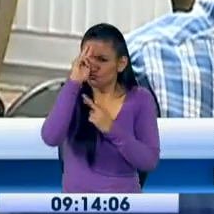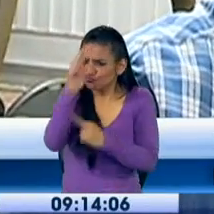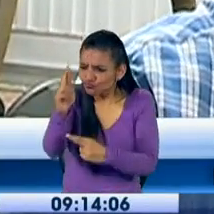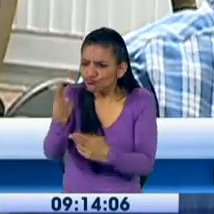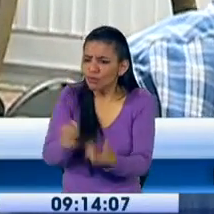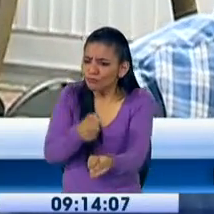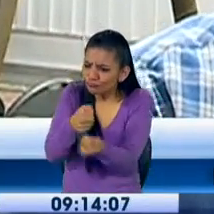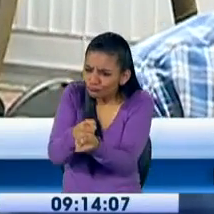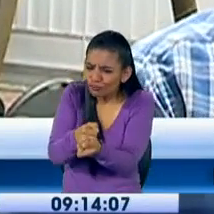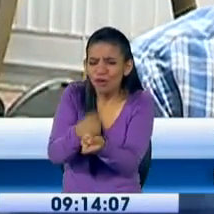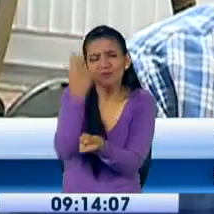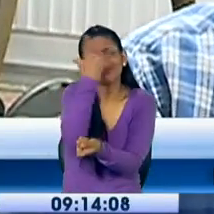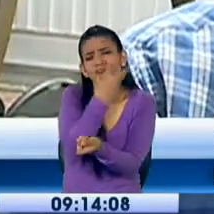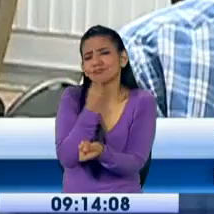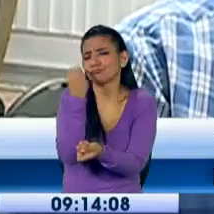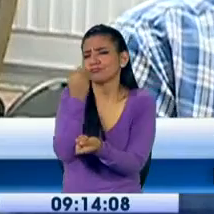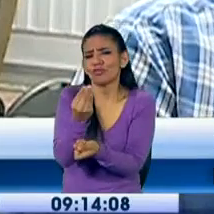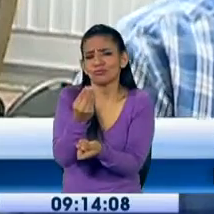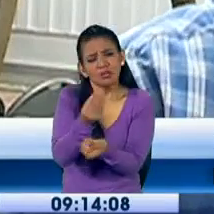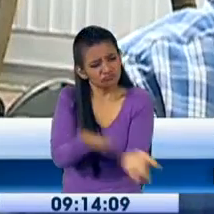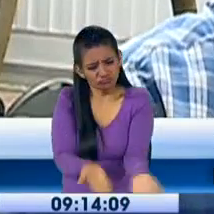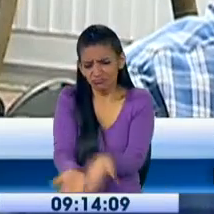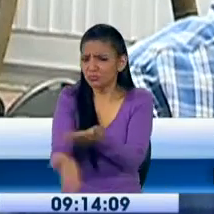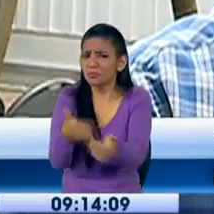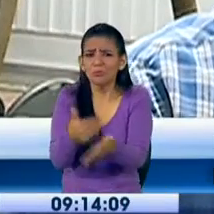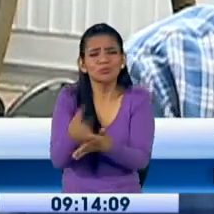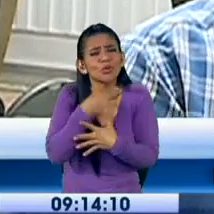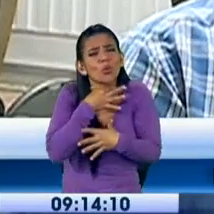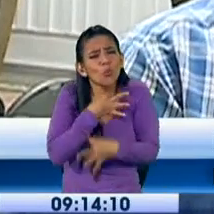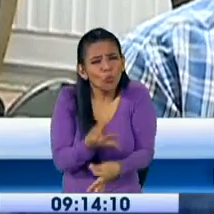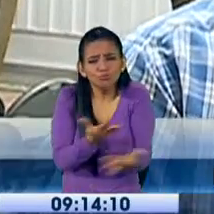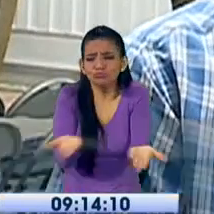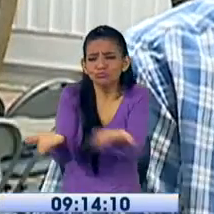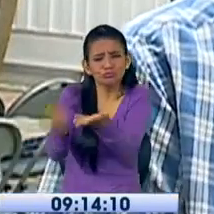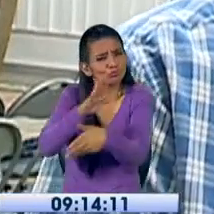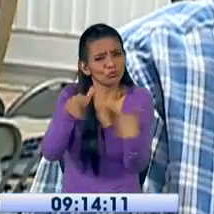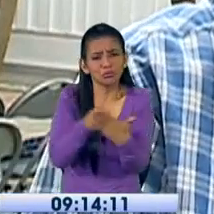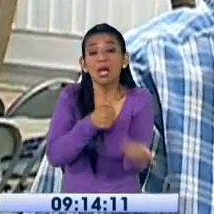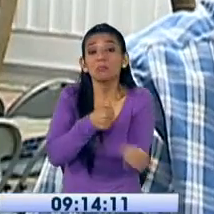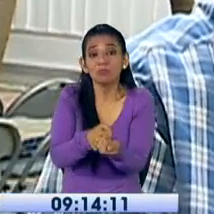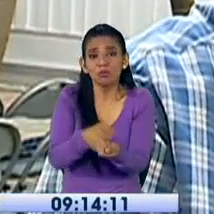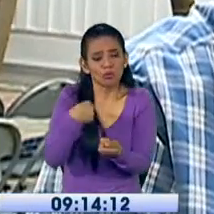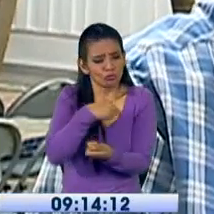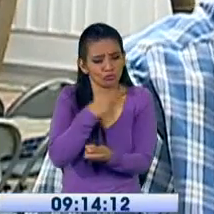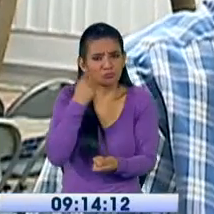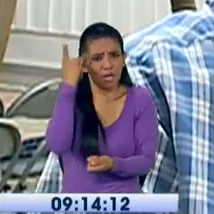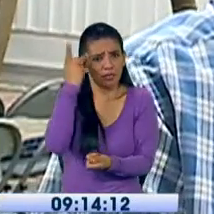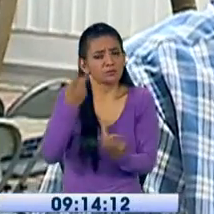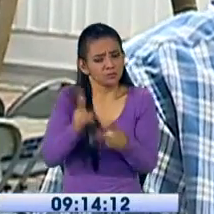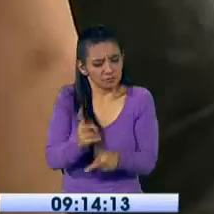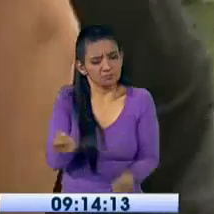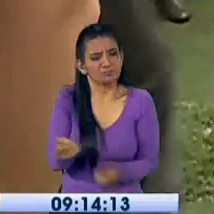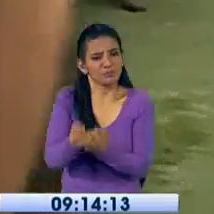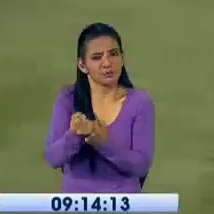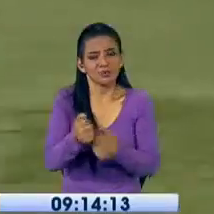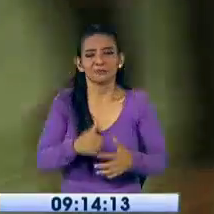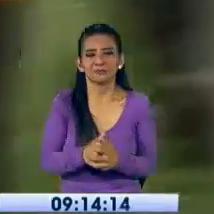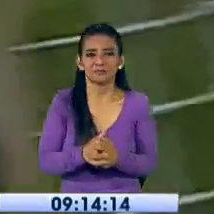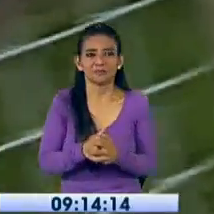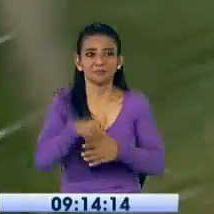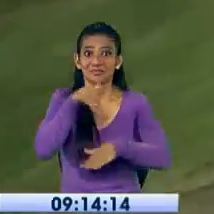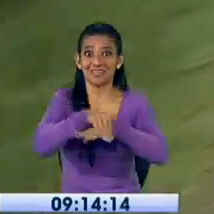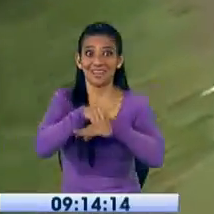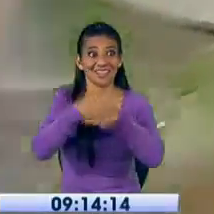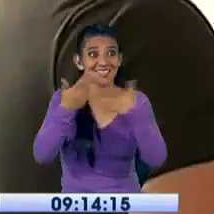tan hermosa, pues con muchísimo gusto todos estaremos apoyando, igual nosotros como padres de igual forma. La tarde avanza entre risas y